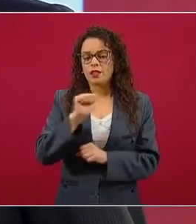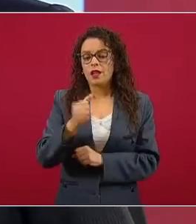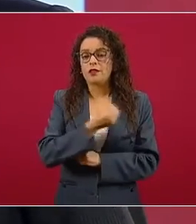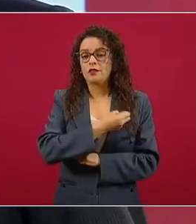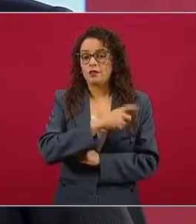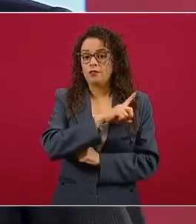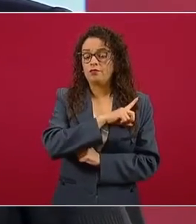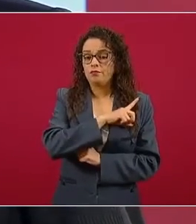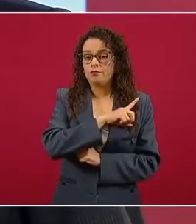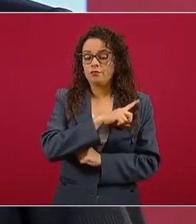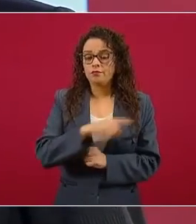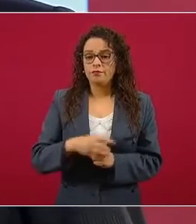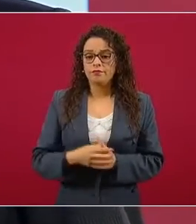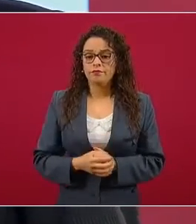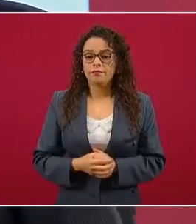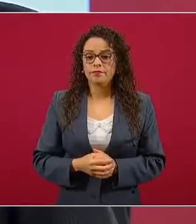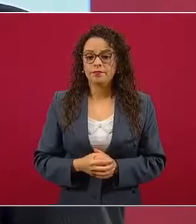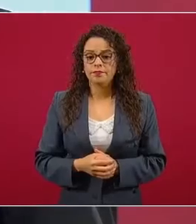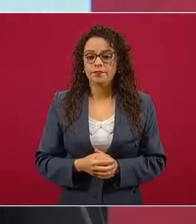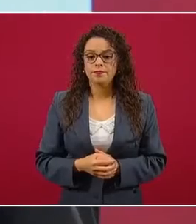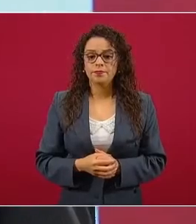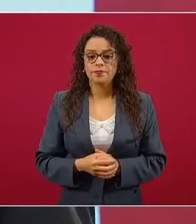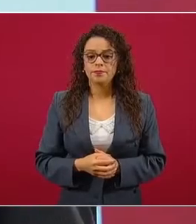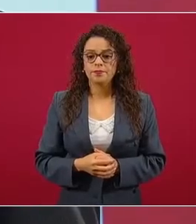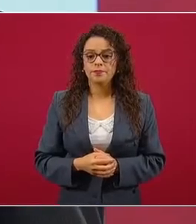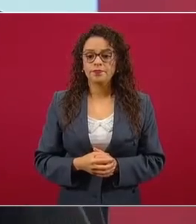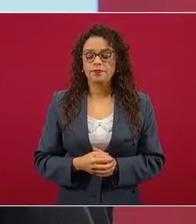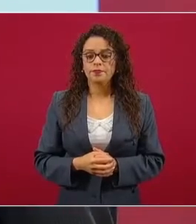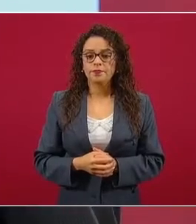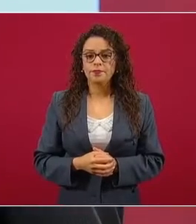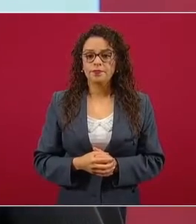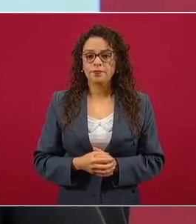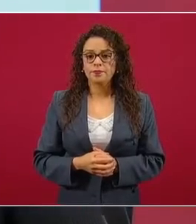y nos